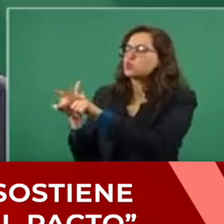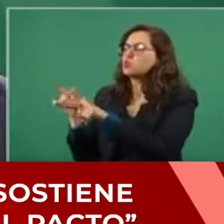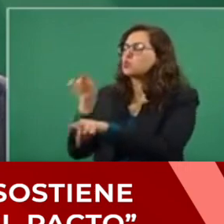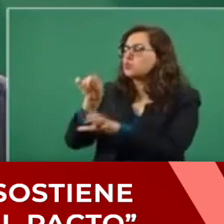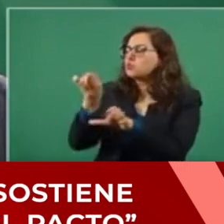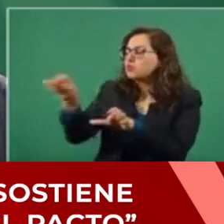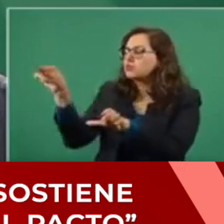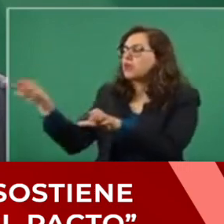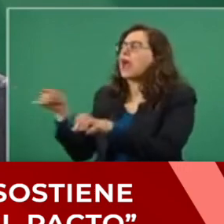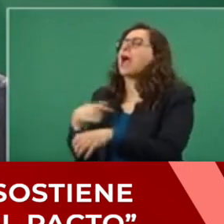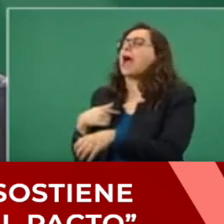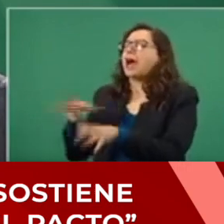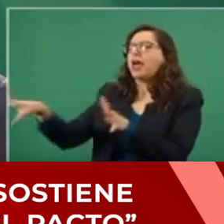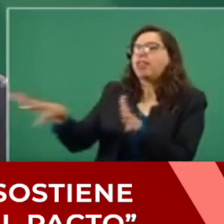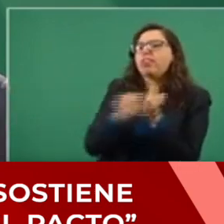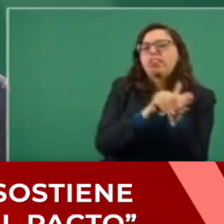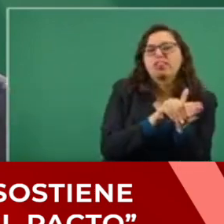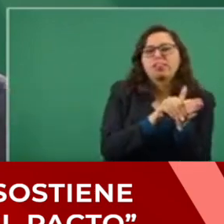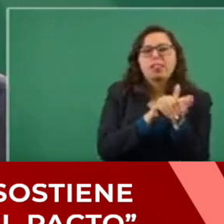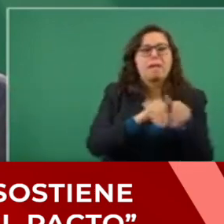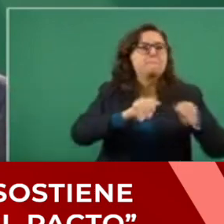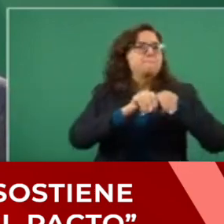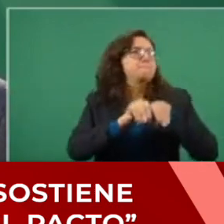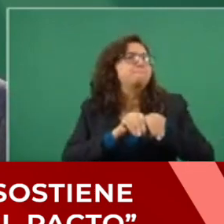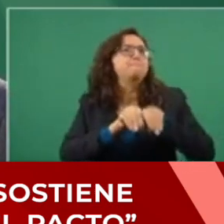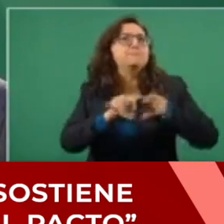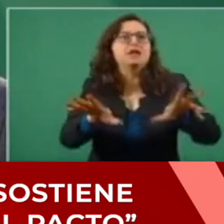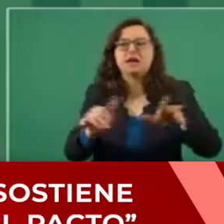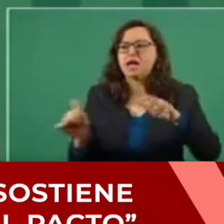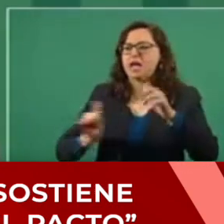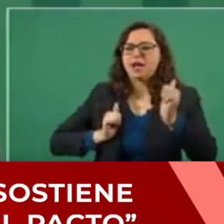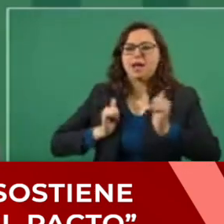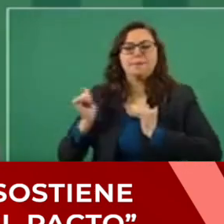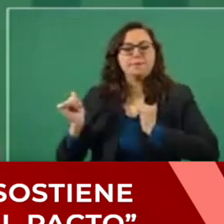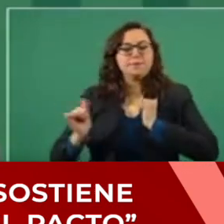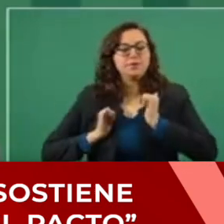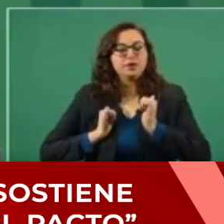Expresiones importadas. O sea,